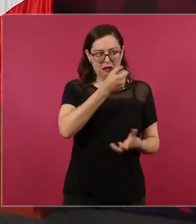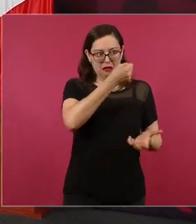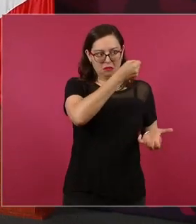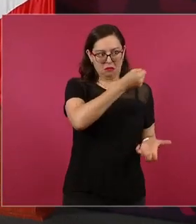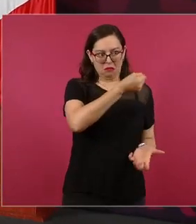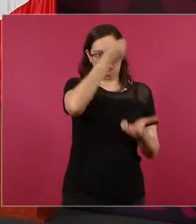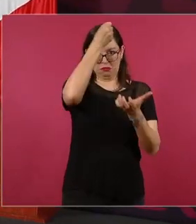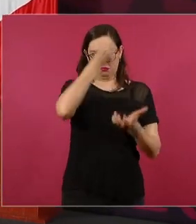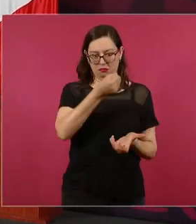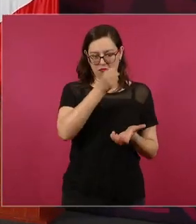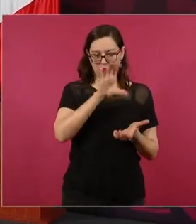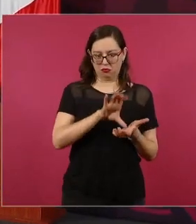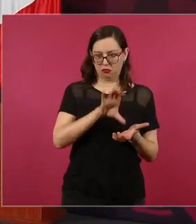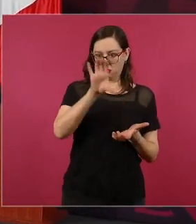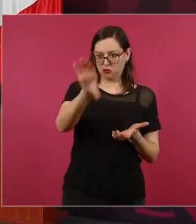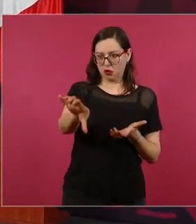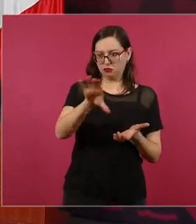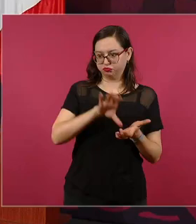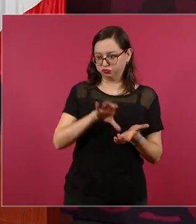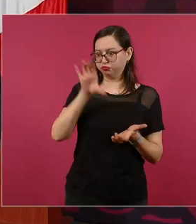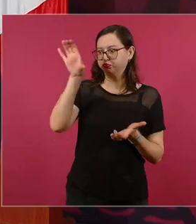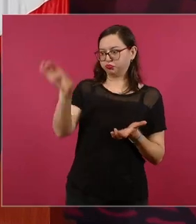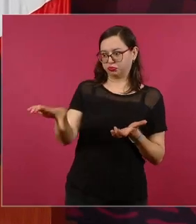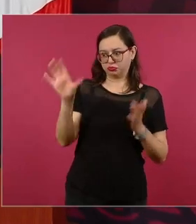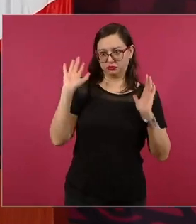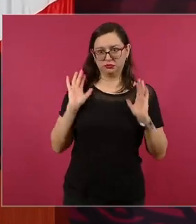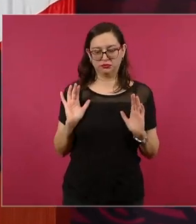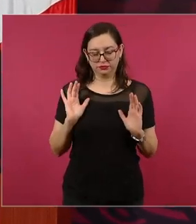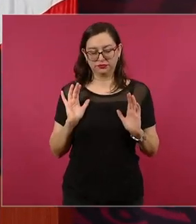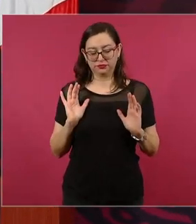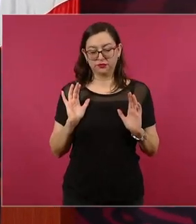una oficina de Hacienda,